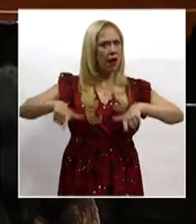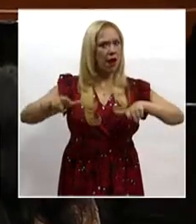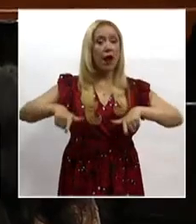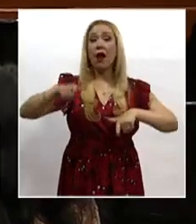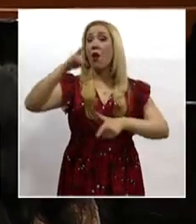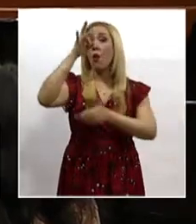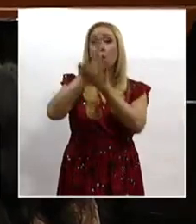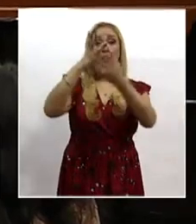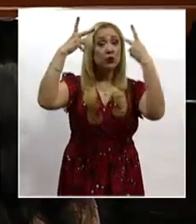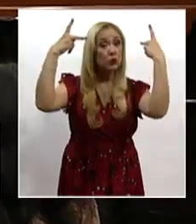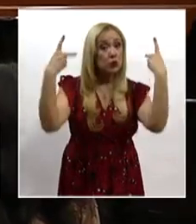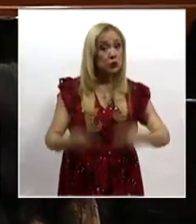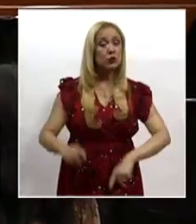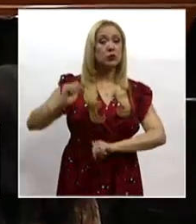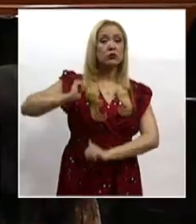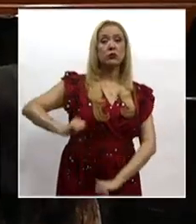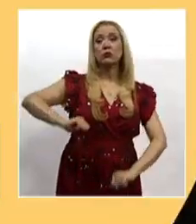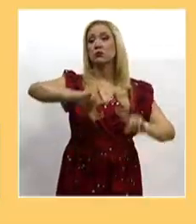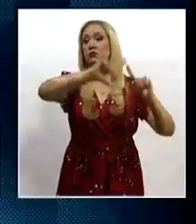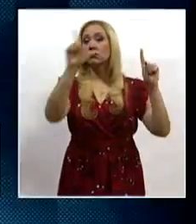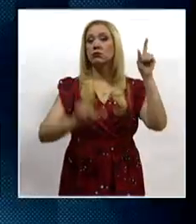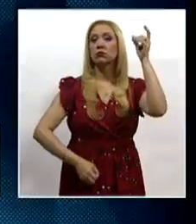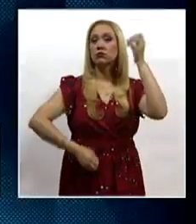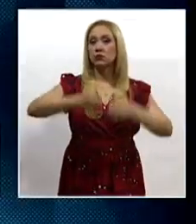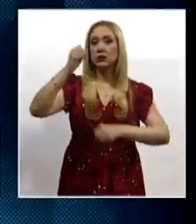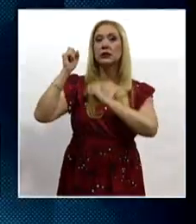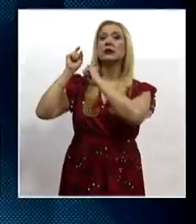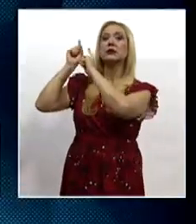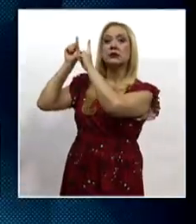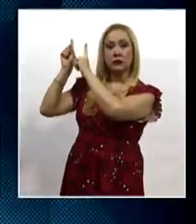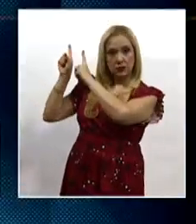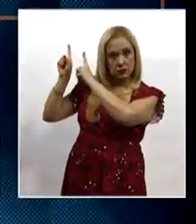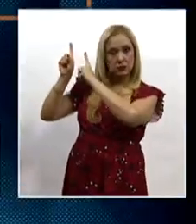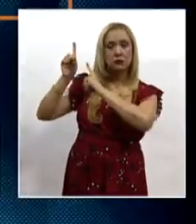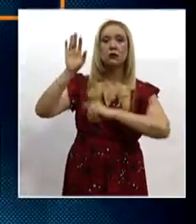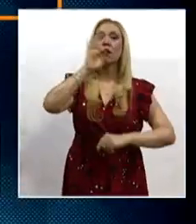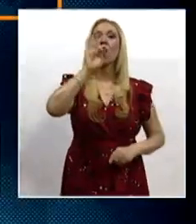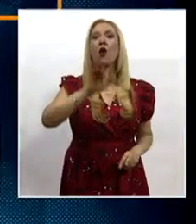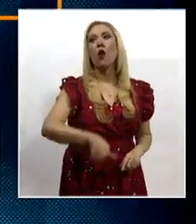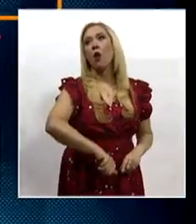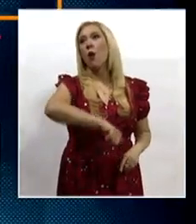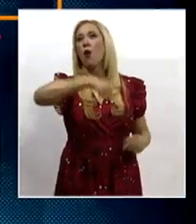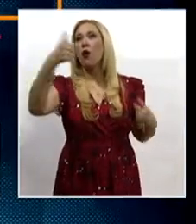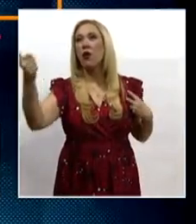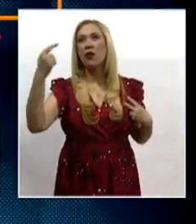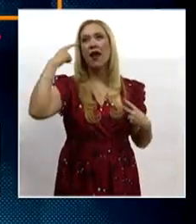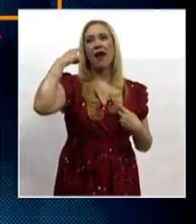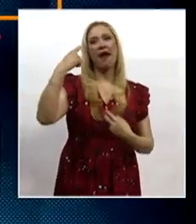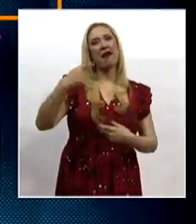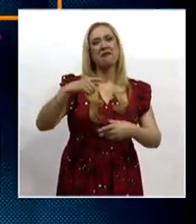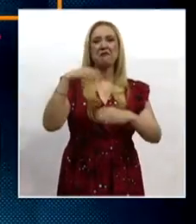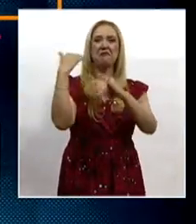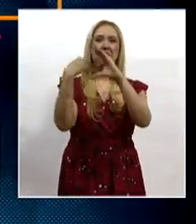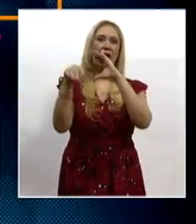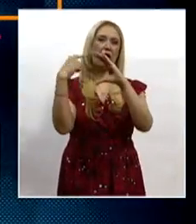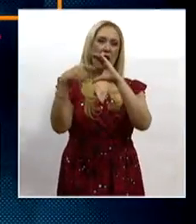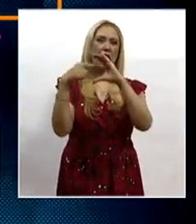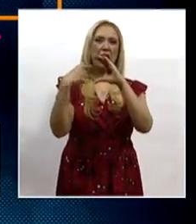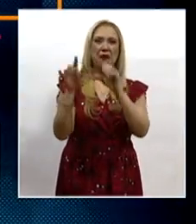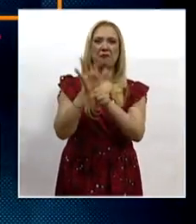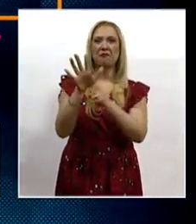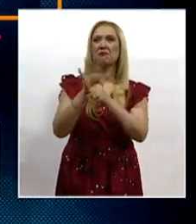de servicios en línea del Poder Judicial de la Federación, ya que no es posible tramitarlo a través del correo institucional de los